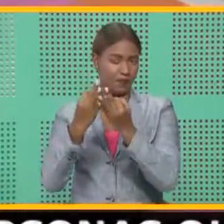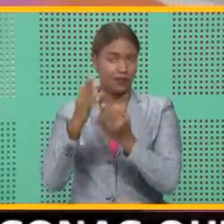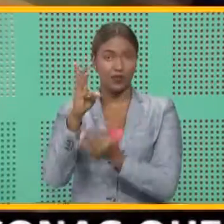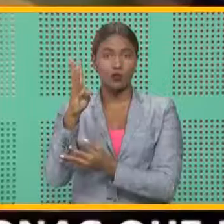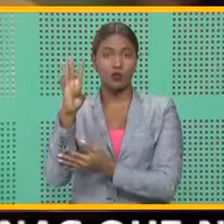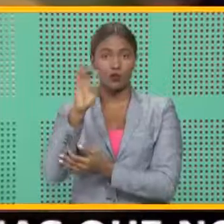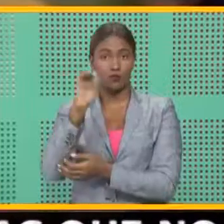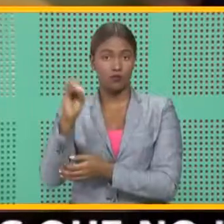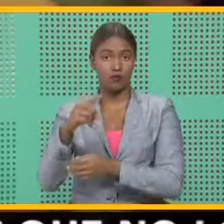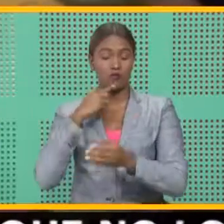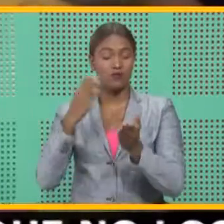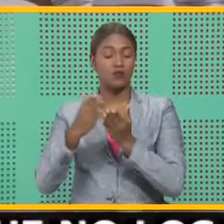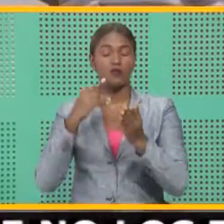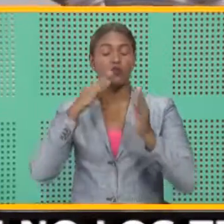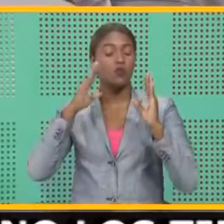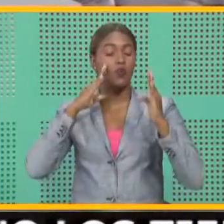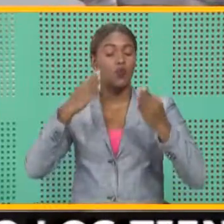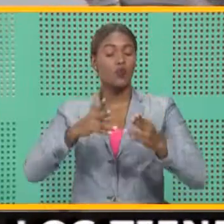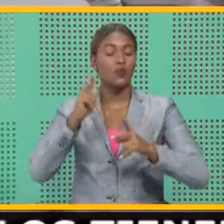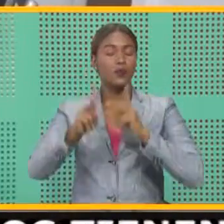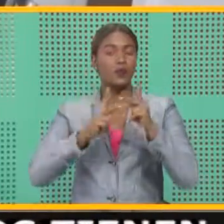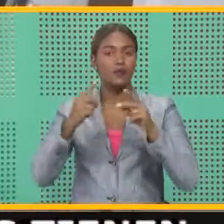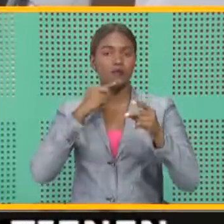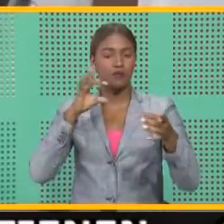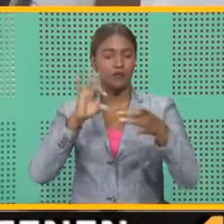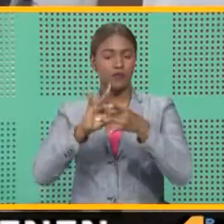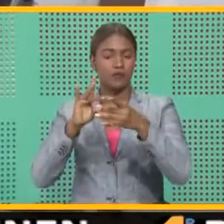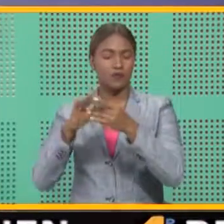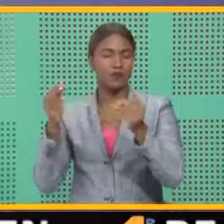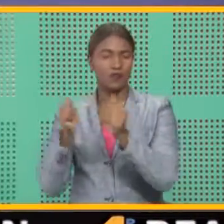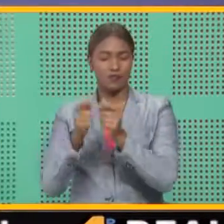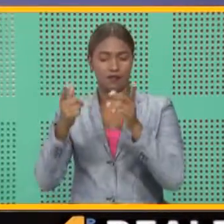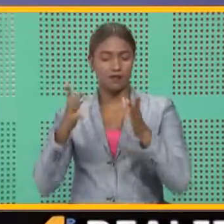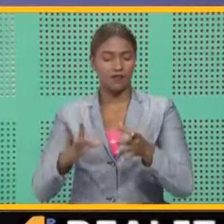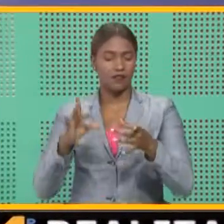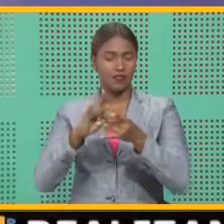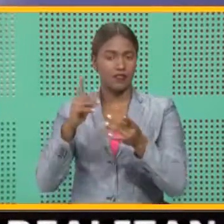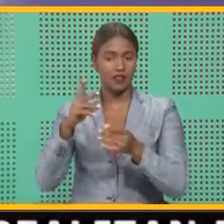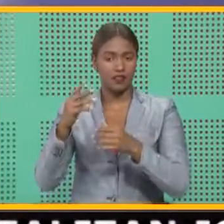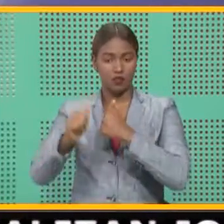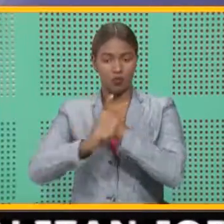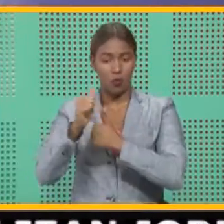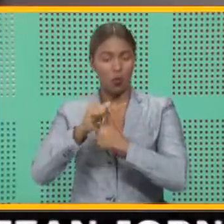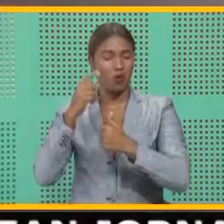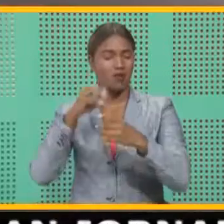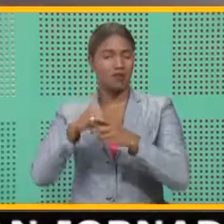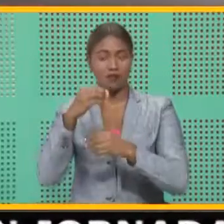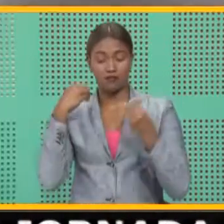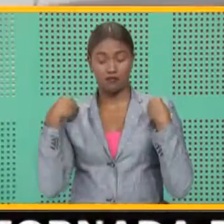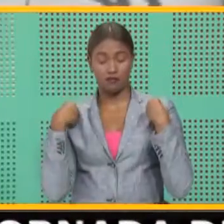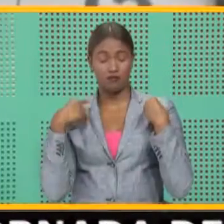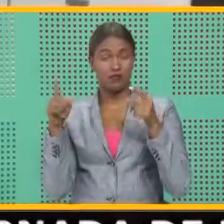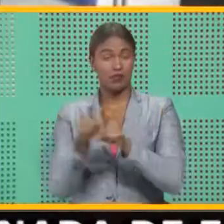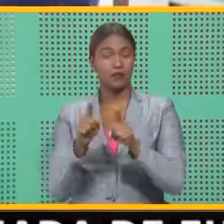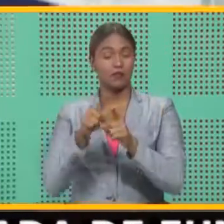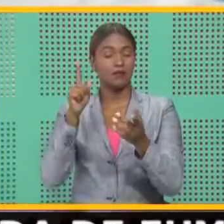de los servicios son dirigidos a pacientes afiliados a las administradoras de riesgos de salud, mientras